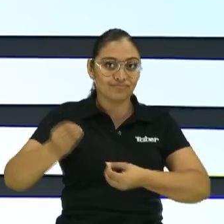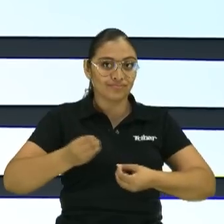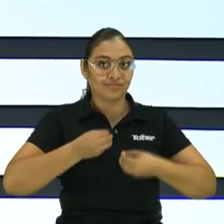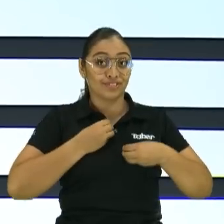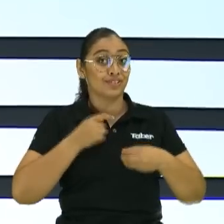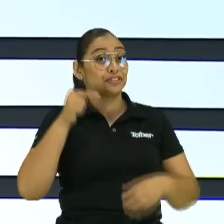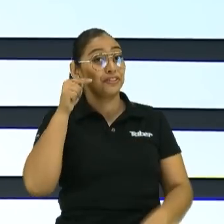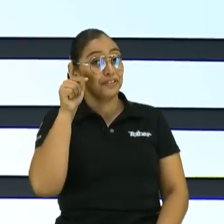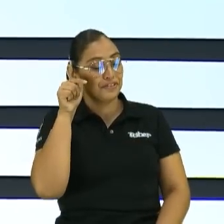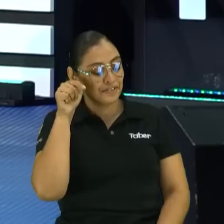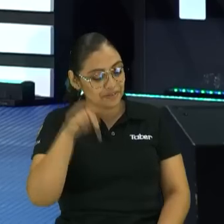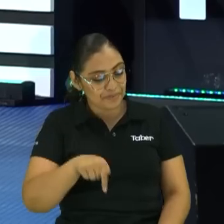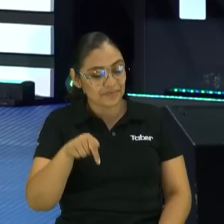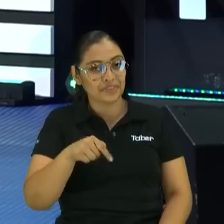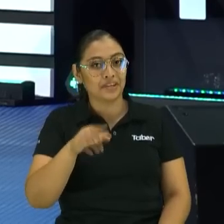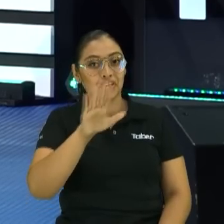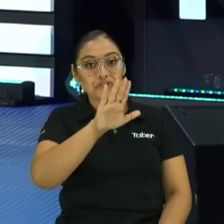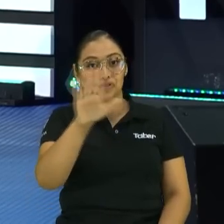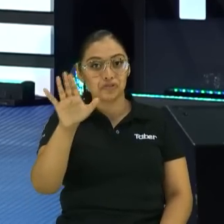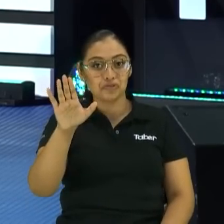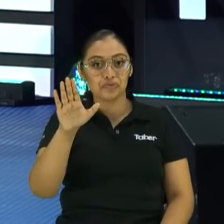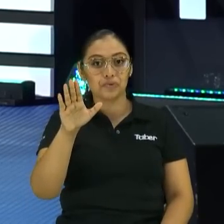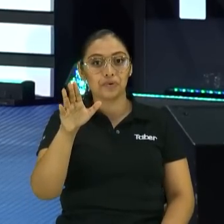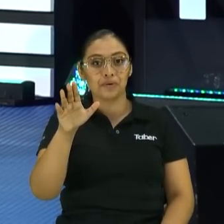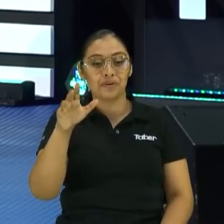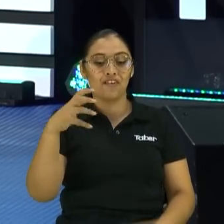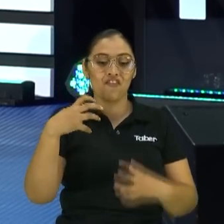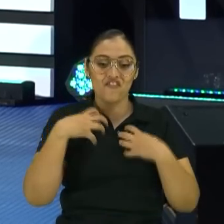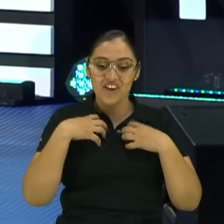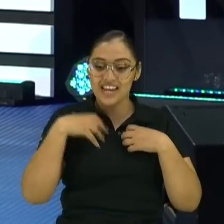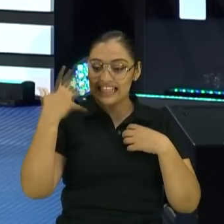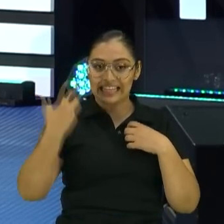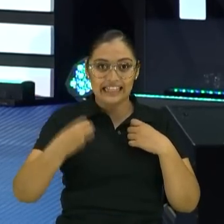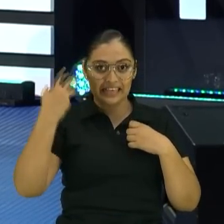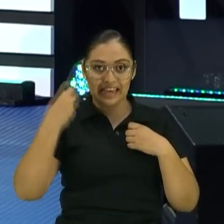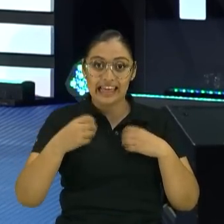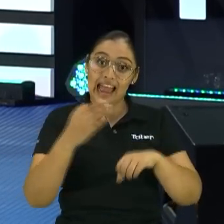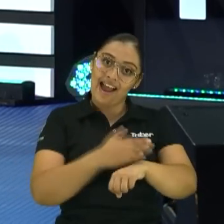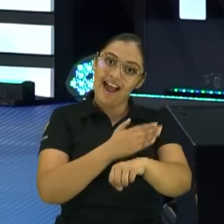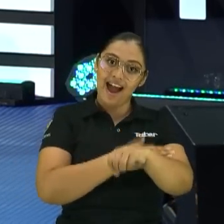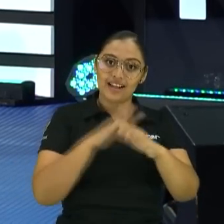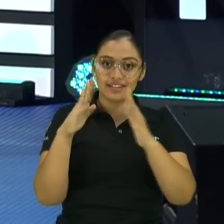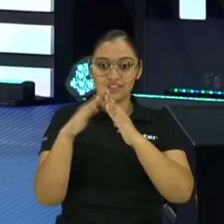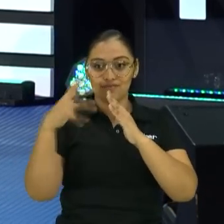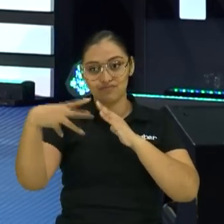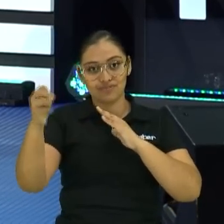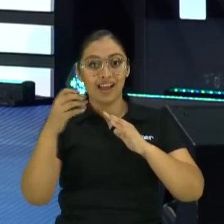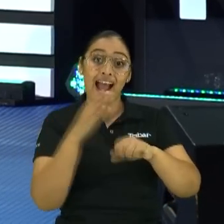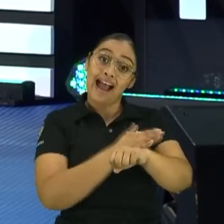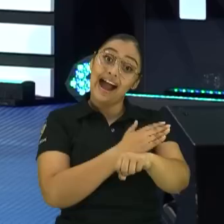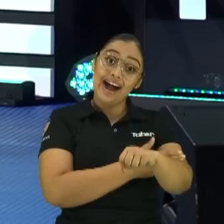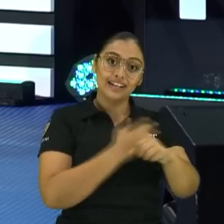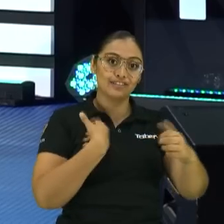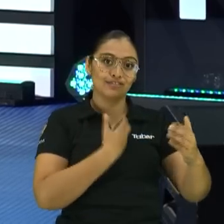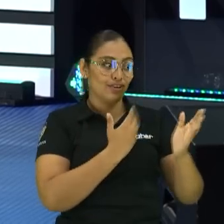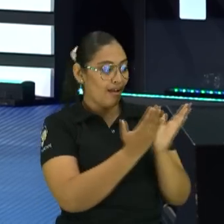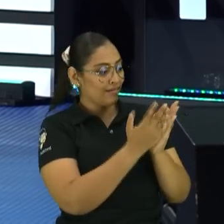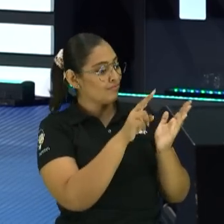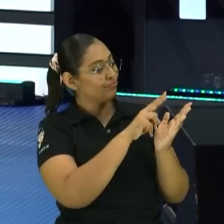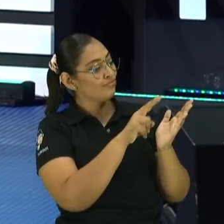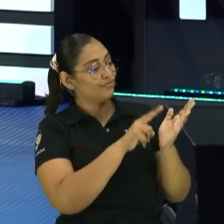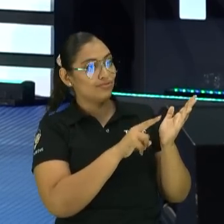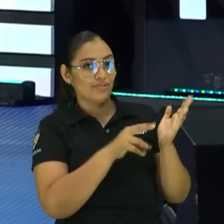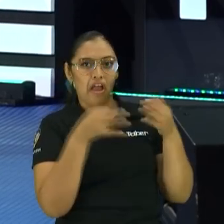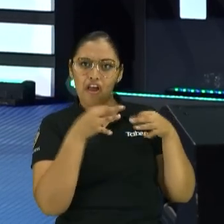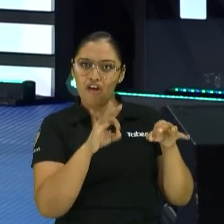garantizo que todos los días de su vida antes de salir de su casa usted leería la palabra del señor vaya